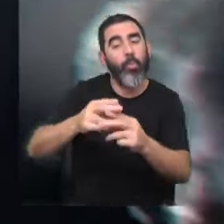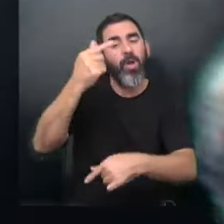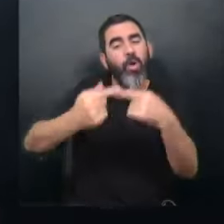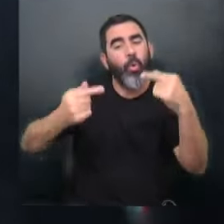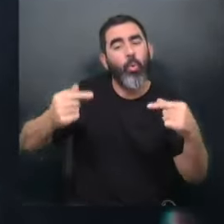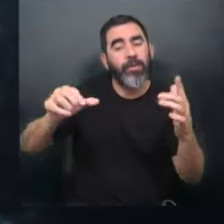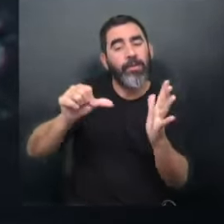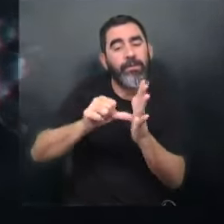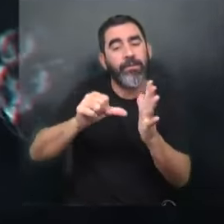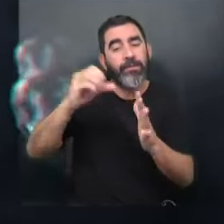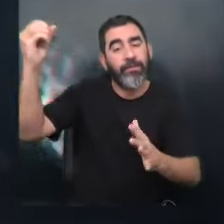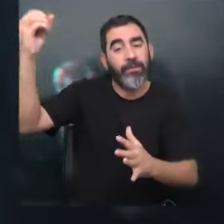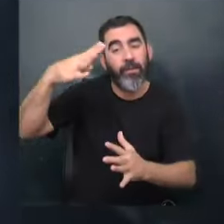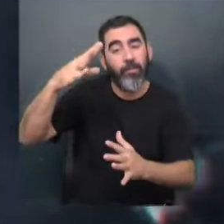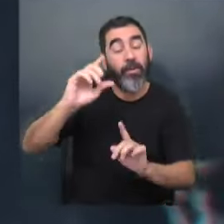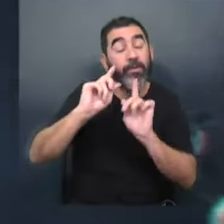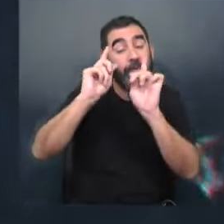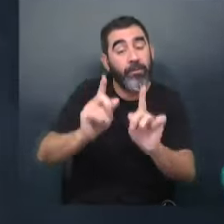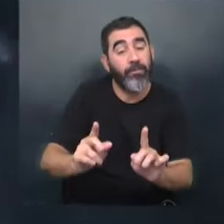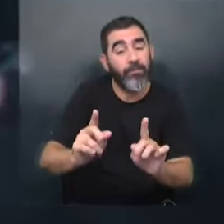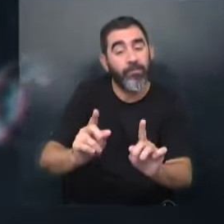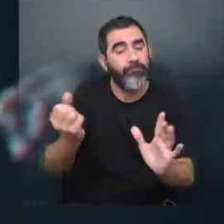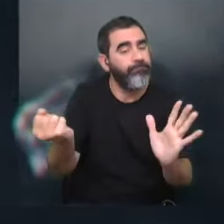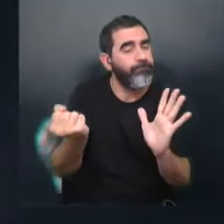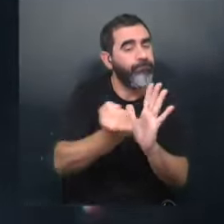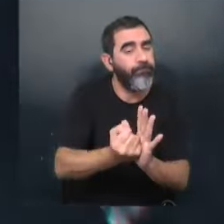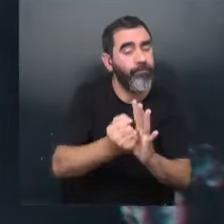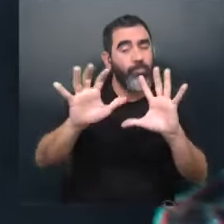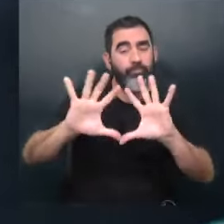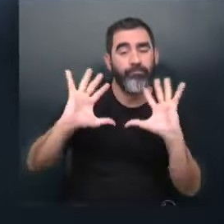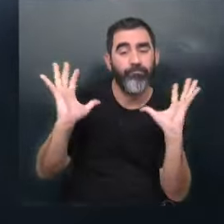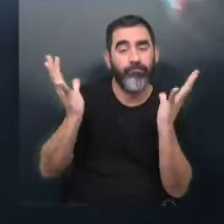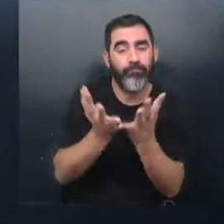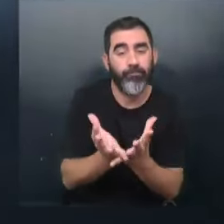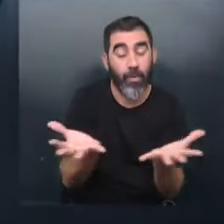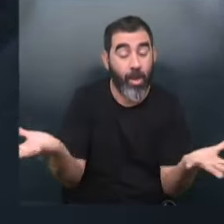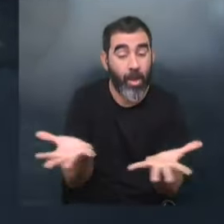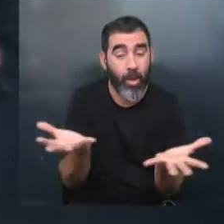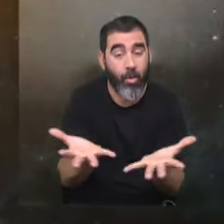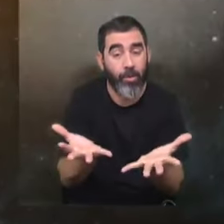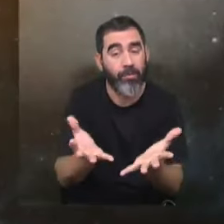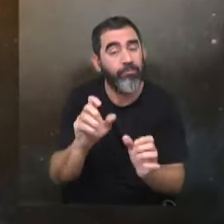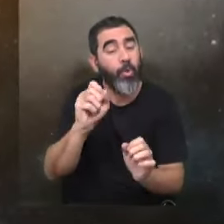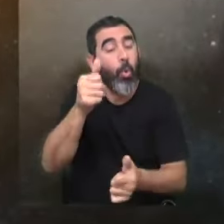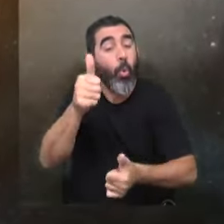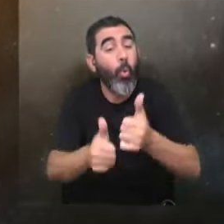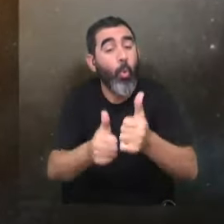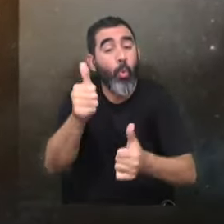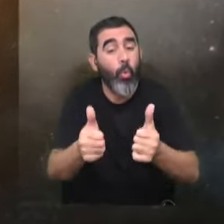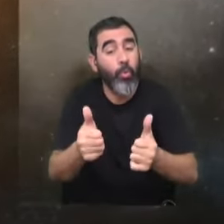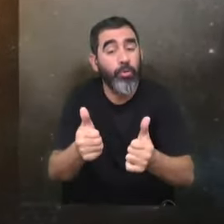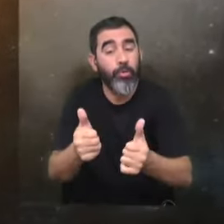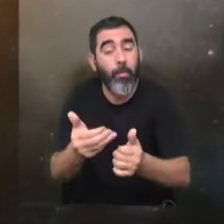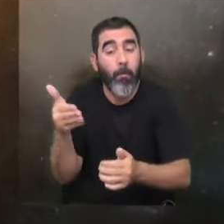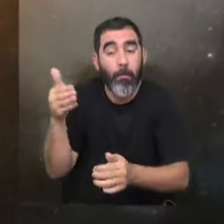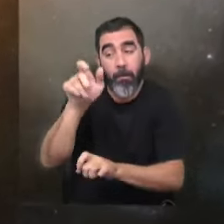de nuestro sistema solar y, de alguna forma, dejar una huella en el universo. En esta ocasión, el peculiar concurso invita a los